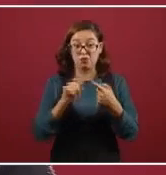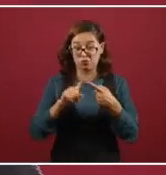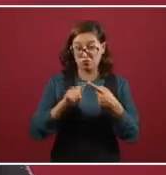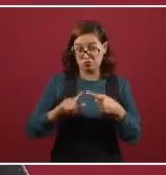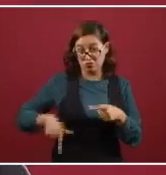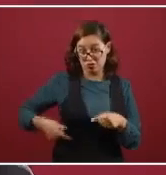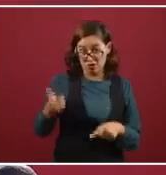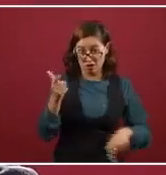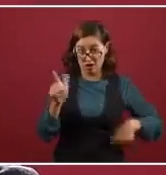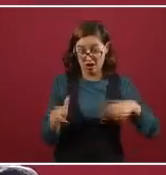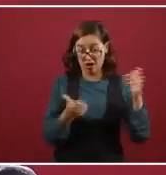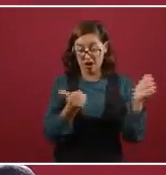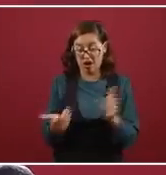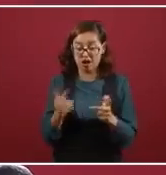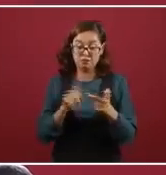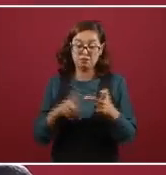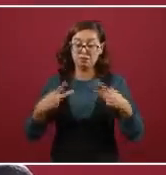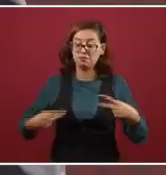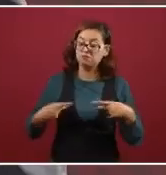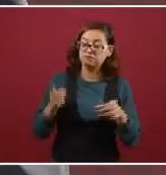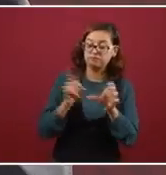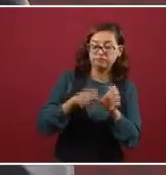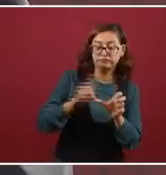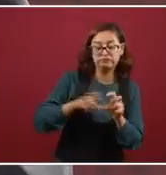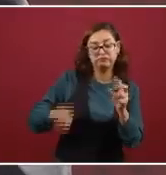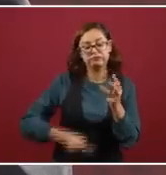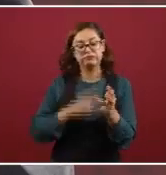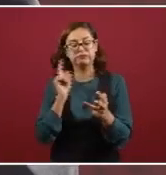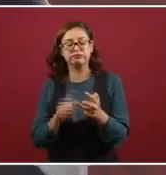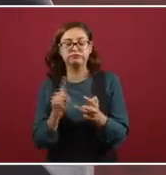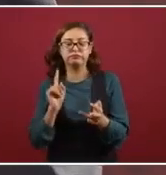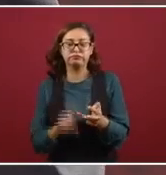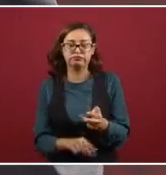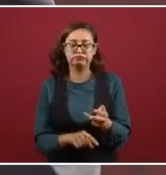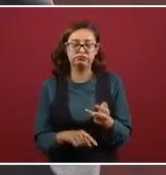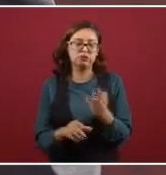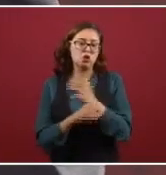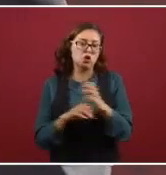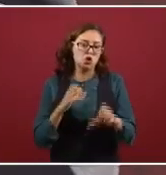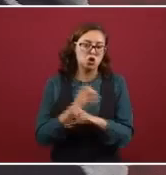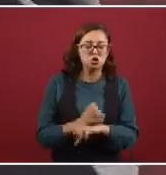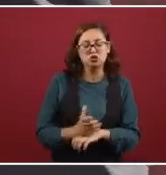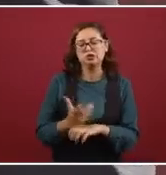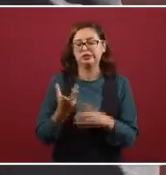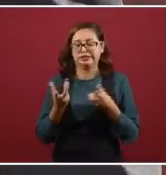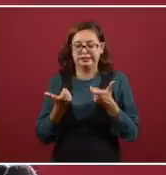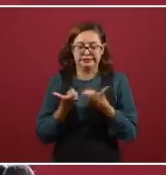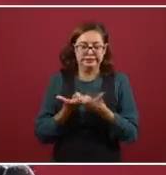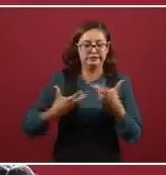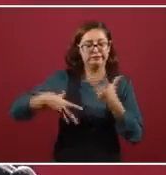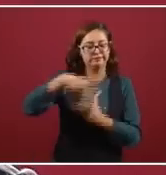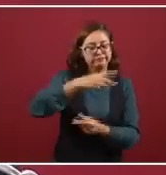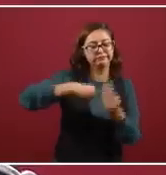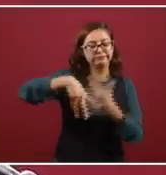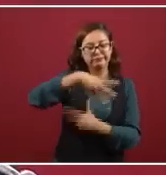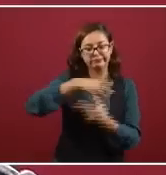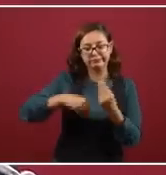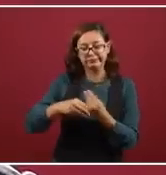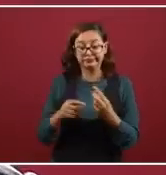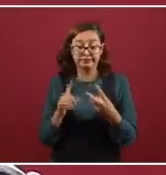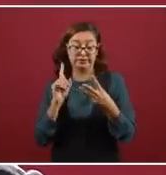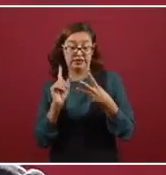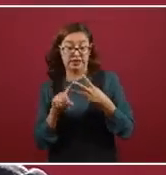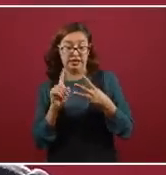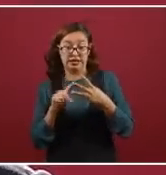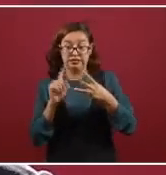y otro es capacidad de financiamiento o utilidad o disposición de efectivo. Para el caso de la capacidad de reclutamiento